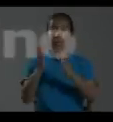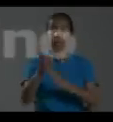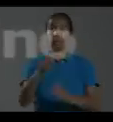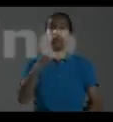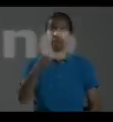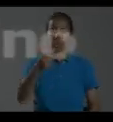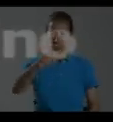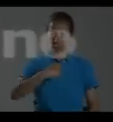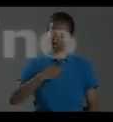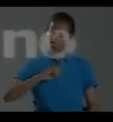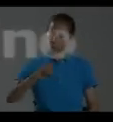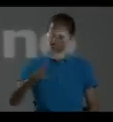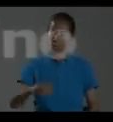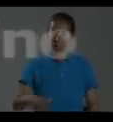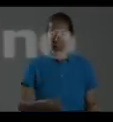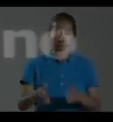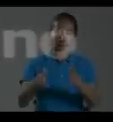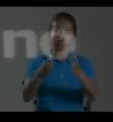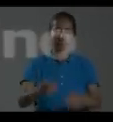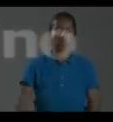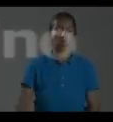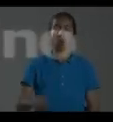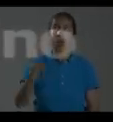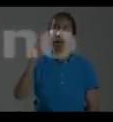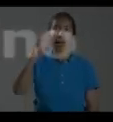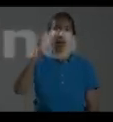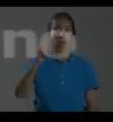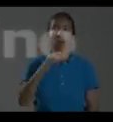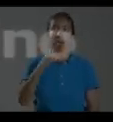soy el camino, no dijo yo soy la meta.